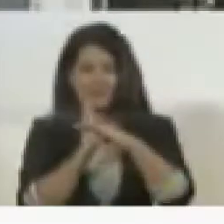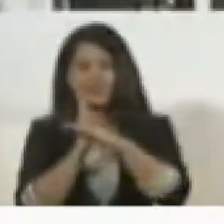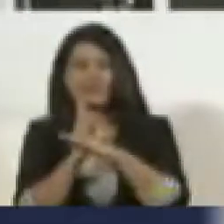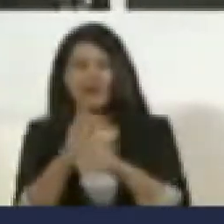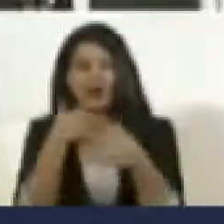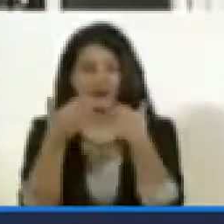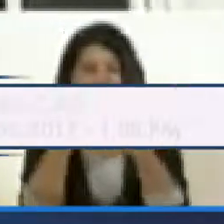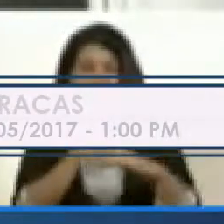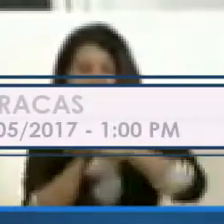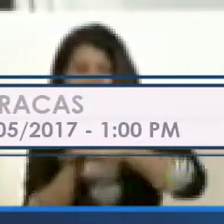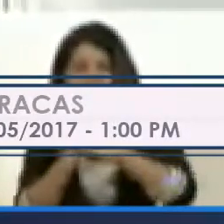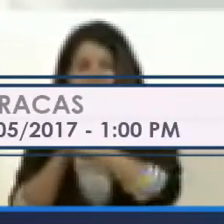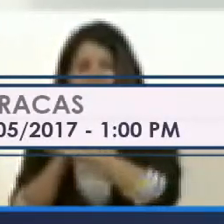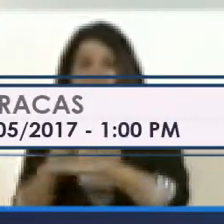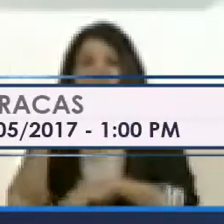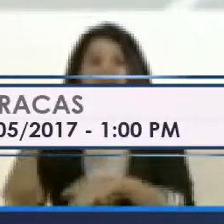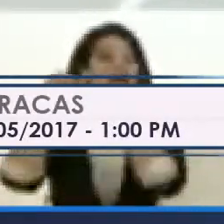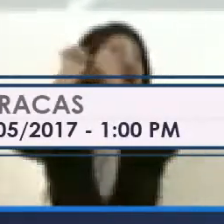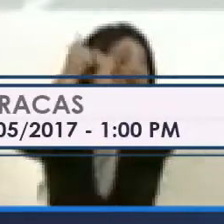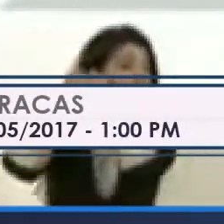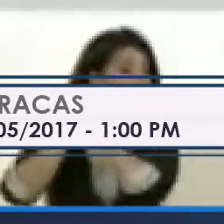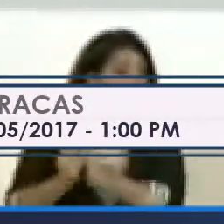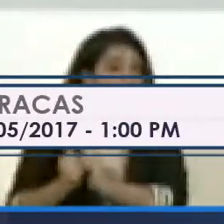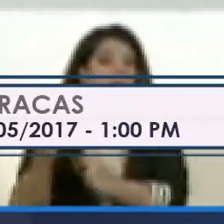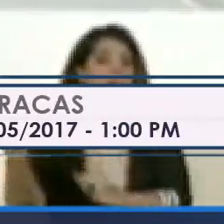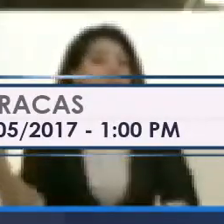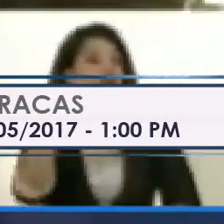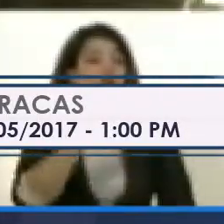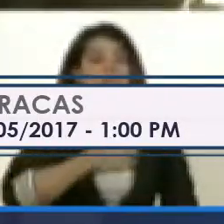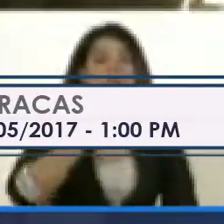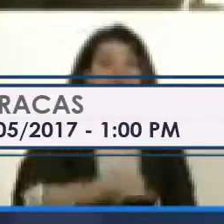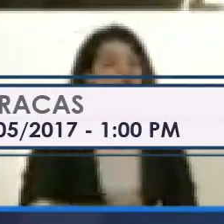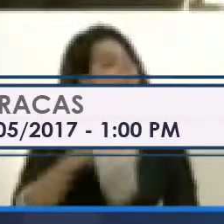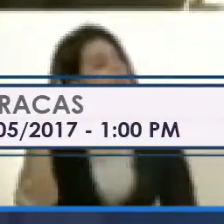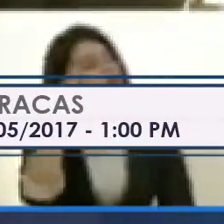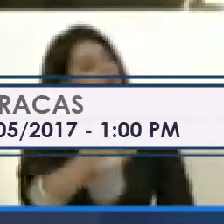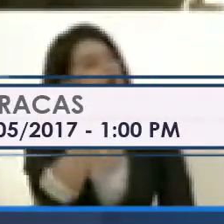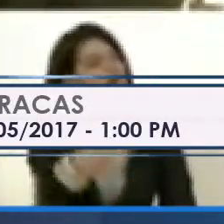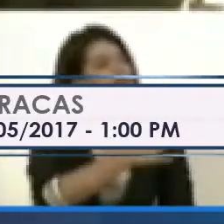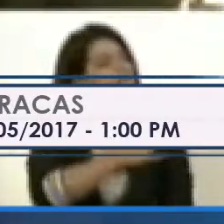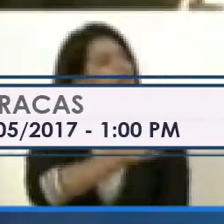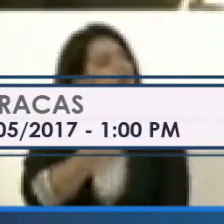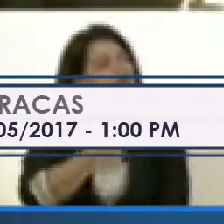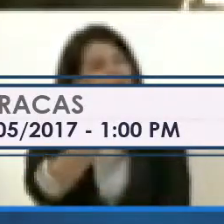pintor y le pregunto a mi hijo que qué era lo que más le gustaba